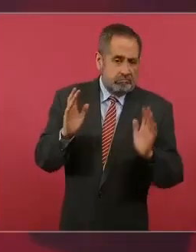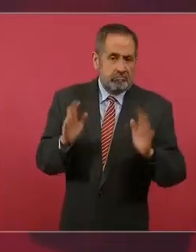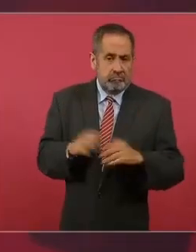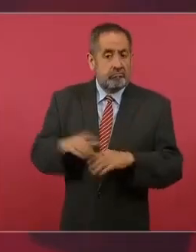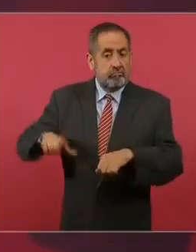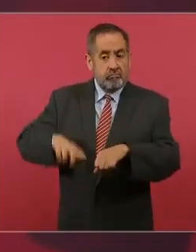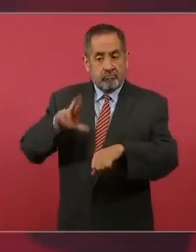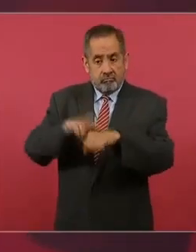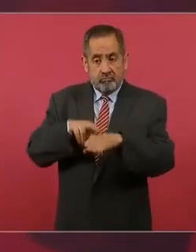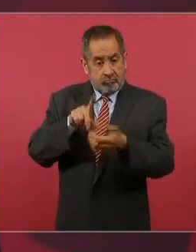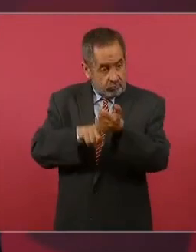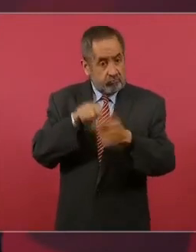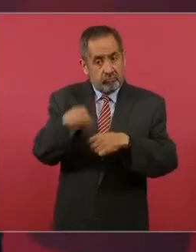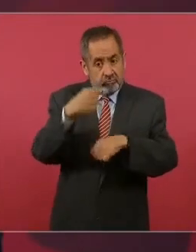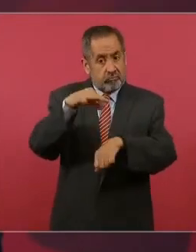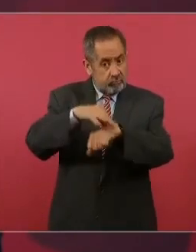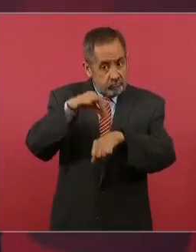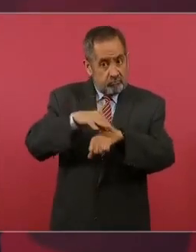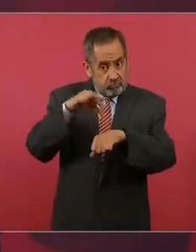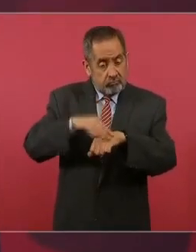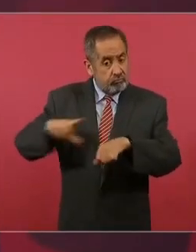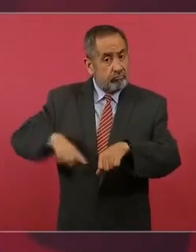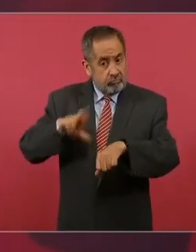el gobernador es médico.